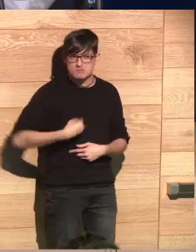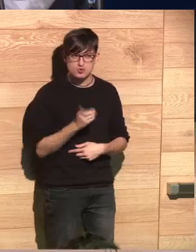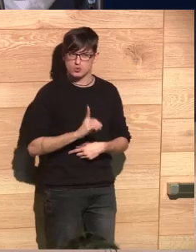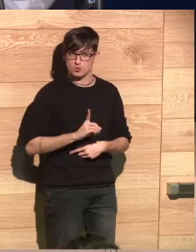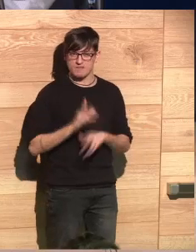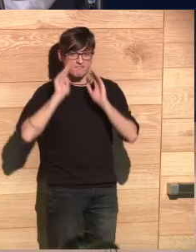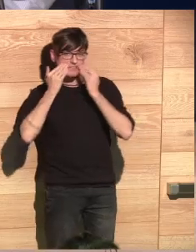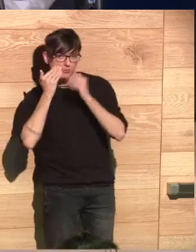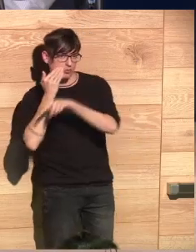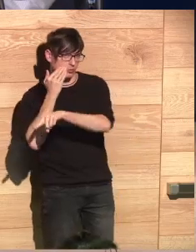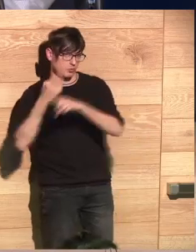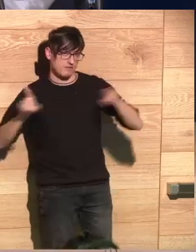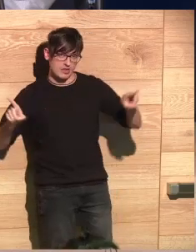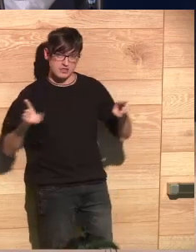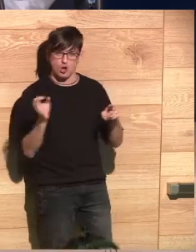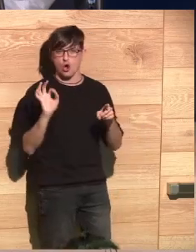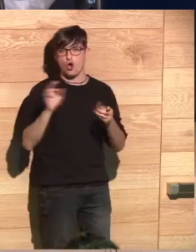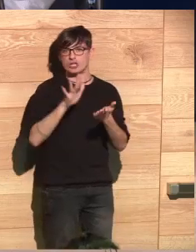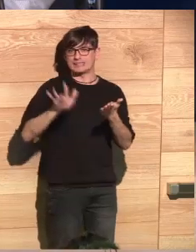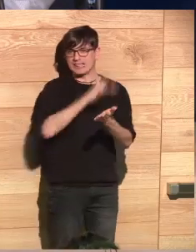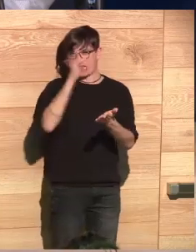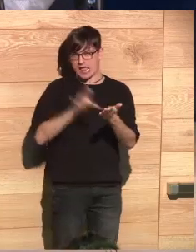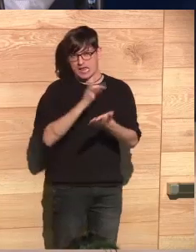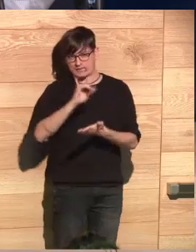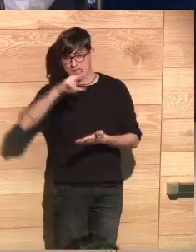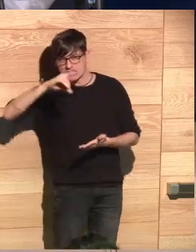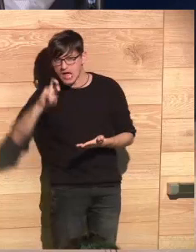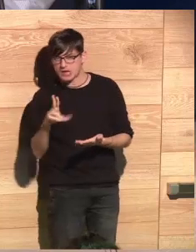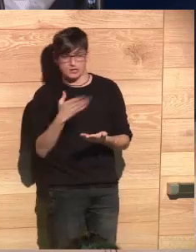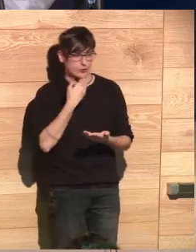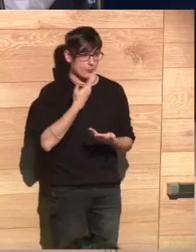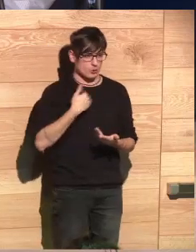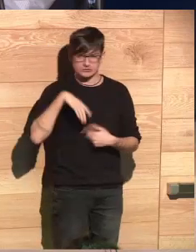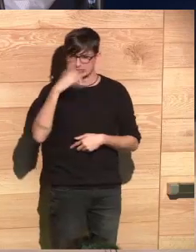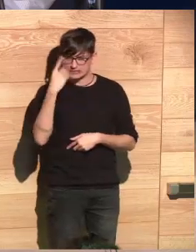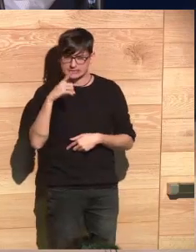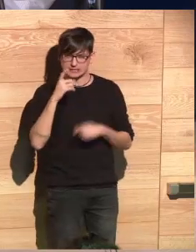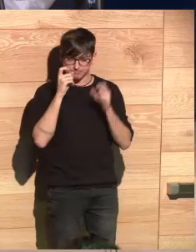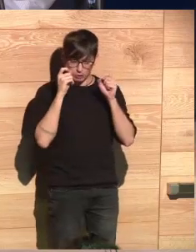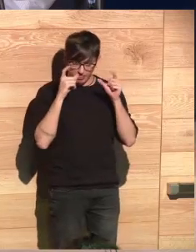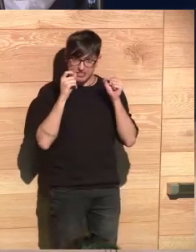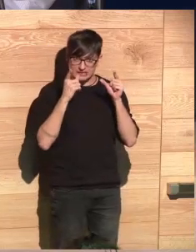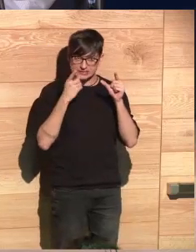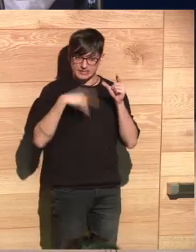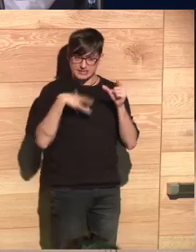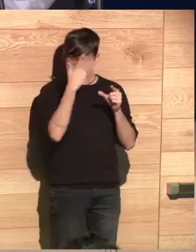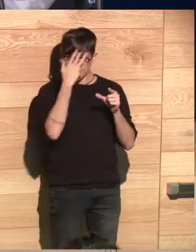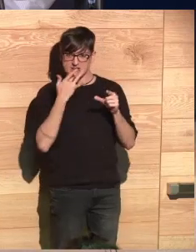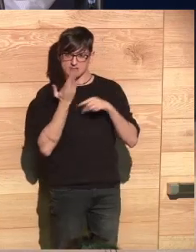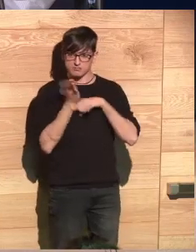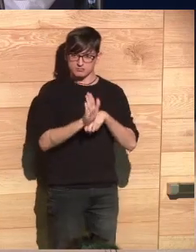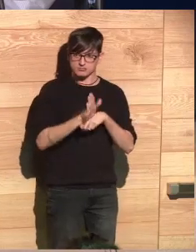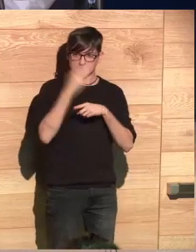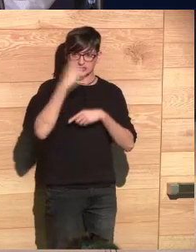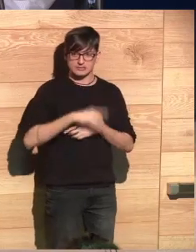tienes en un Facebook o en un Tinder. Porque en Tinder tú eres como autoconsciente todo el rato de la imagen que estás dando, pero cuando estás jugando